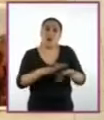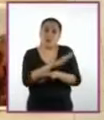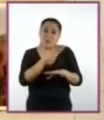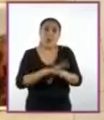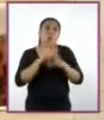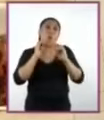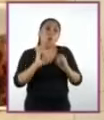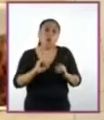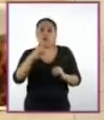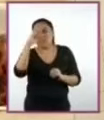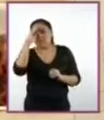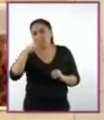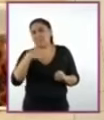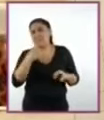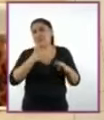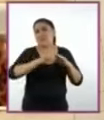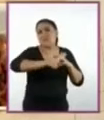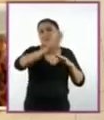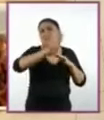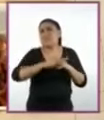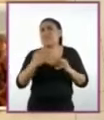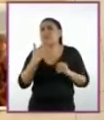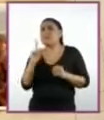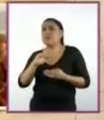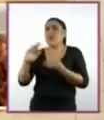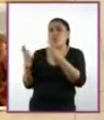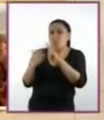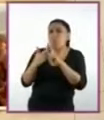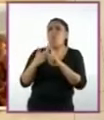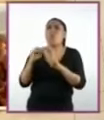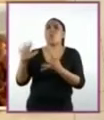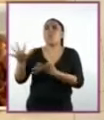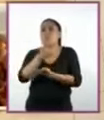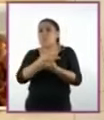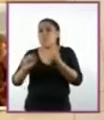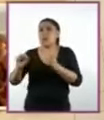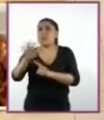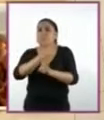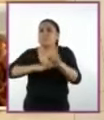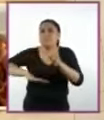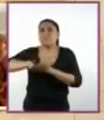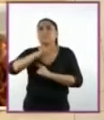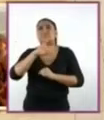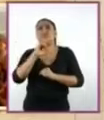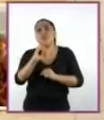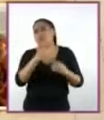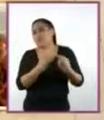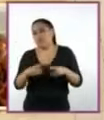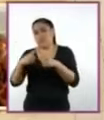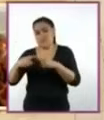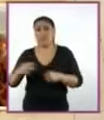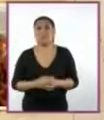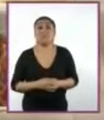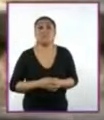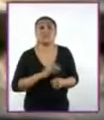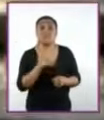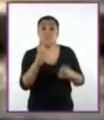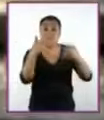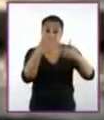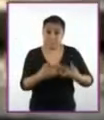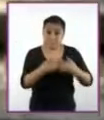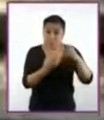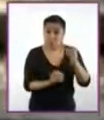migran por razones políticas, religiosas o por desastres naturales, entre otras. La industrialización del